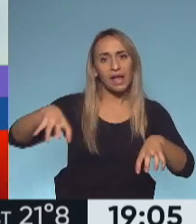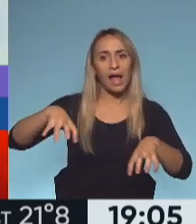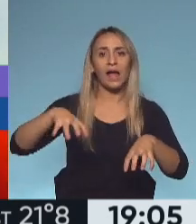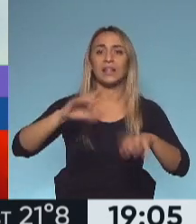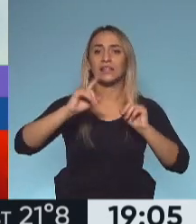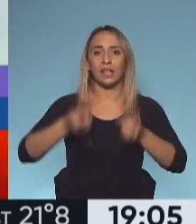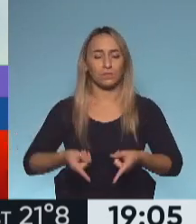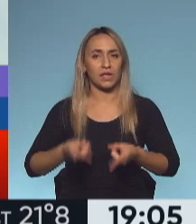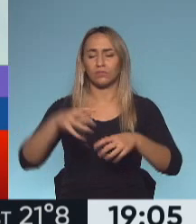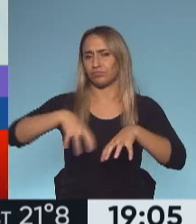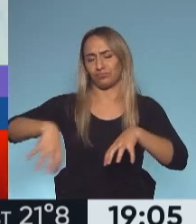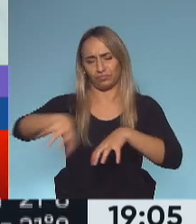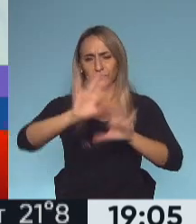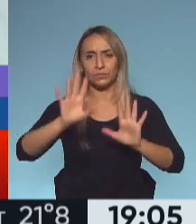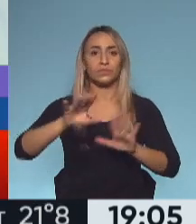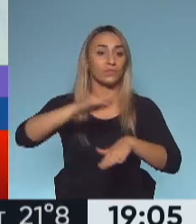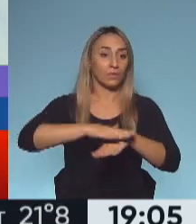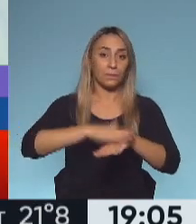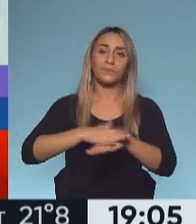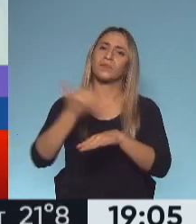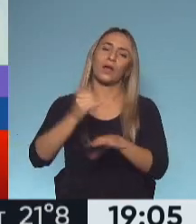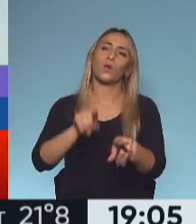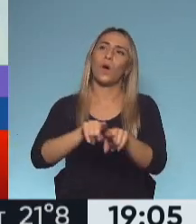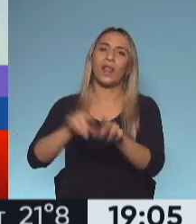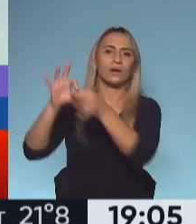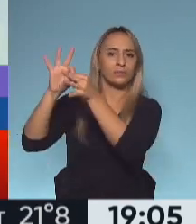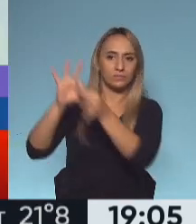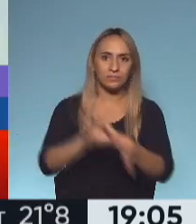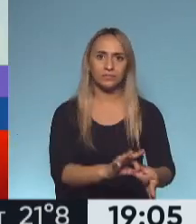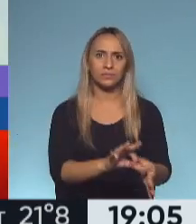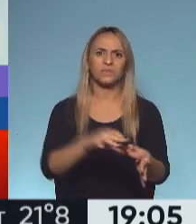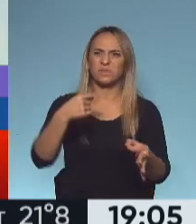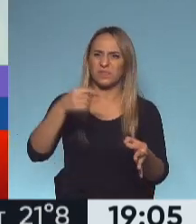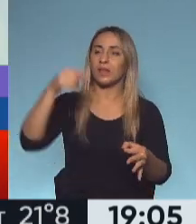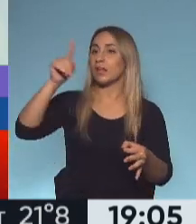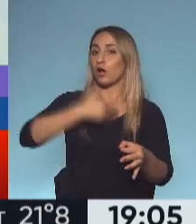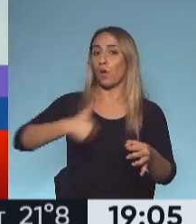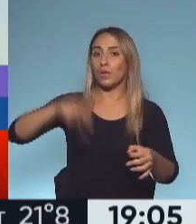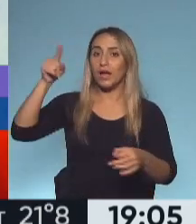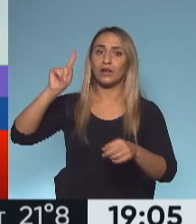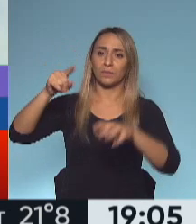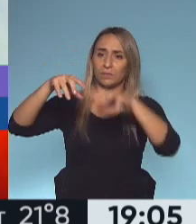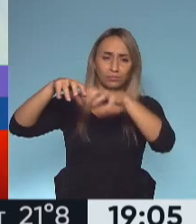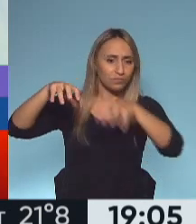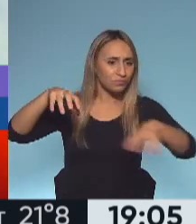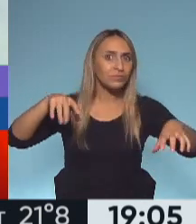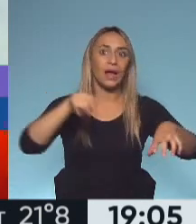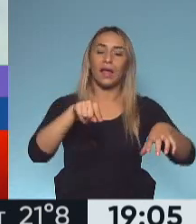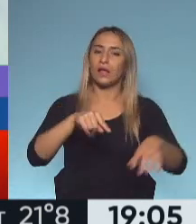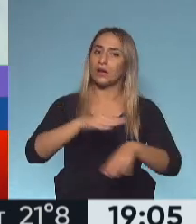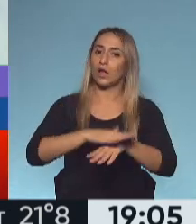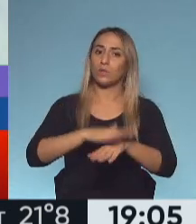de los financiadores. Y en esa cadena está involucrado toda medida que sirva para disminuir los contagios. Está claro que